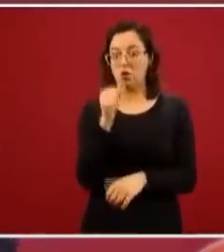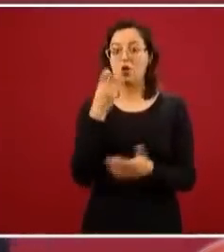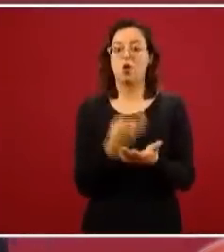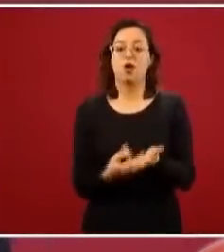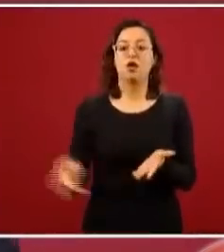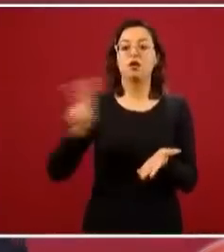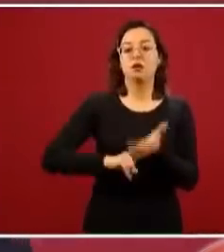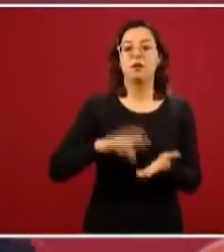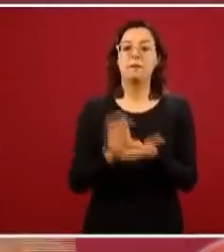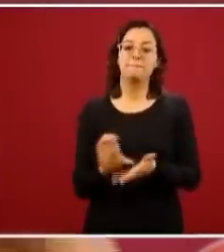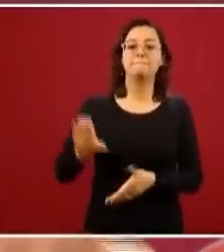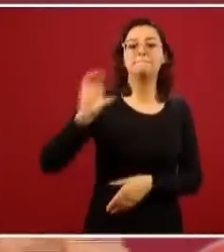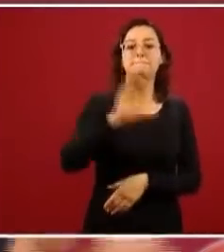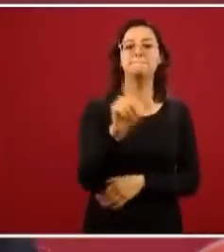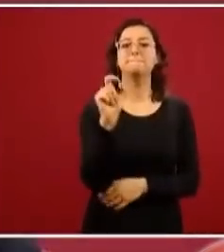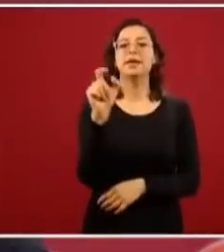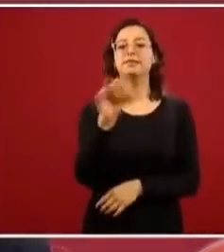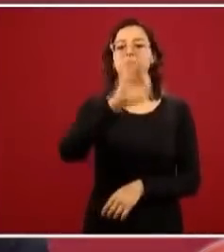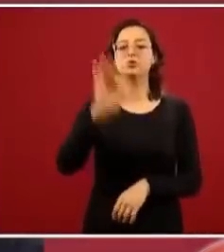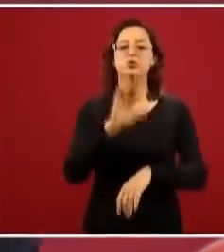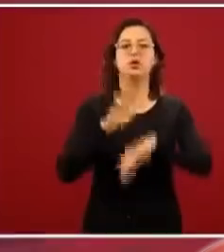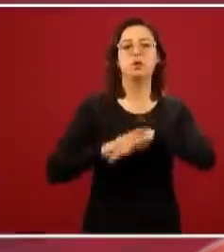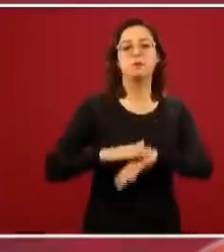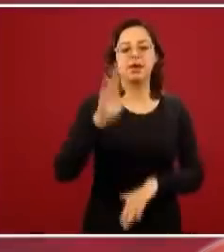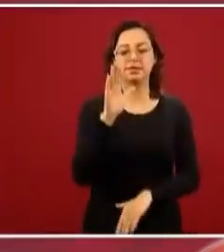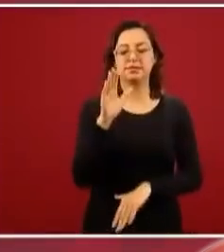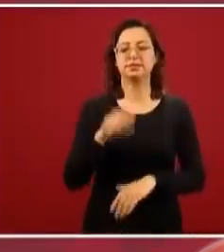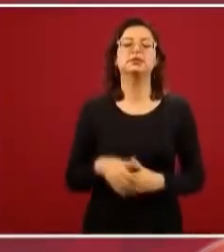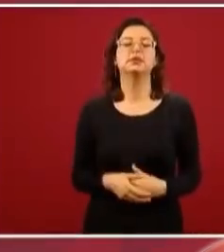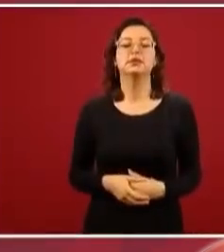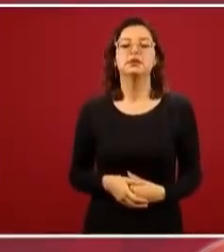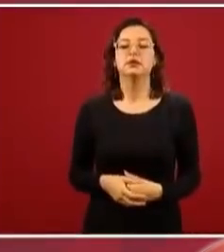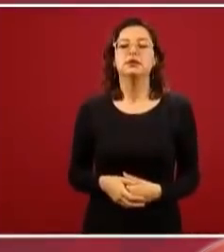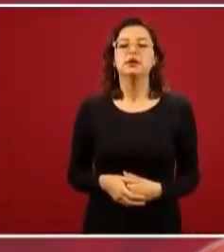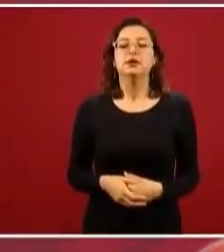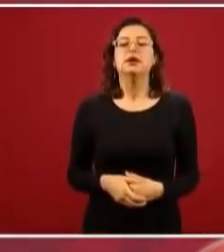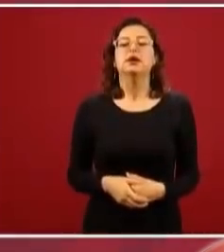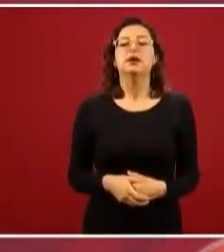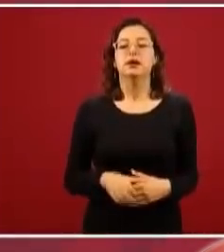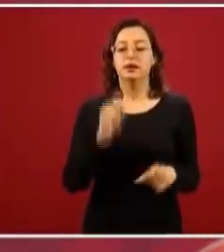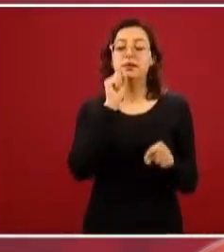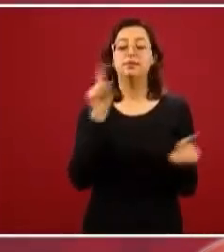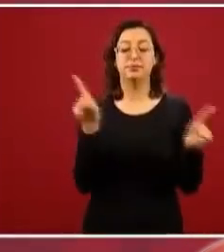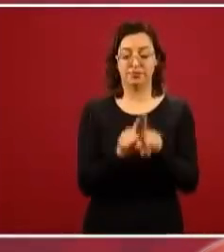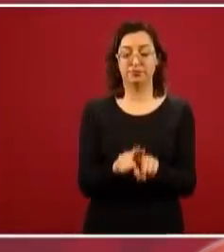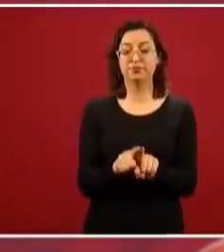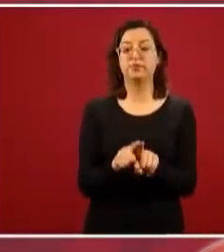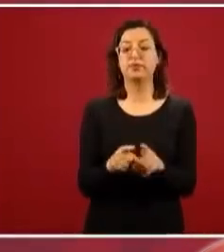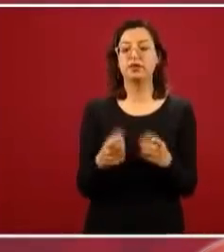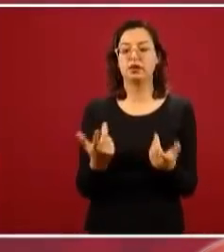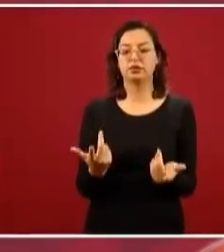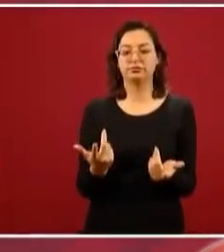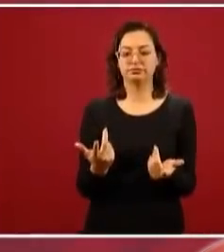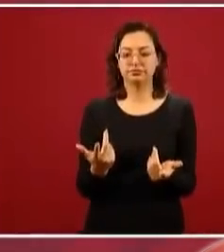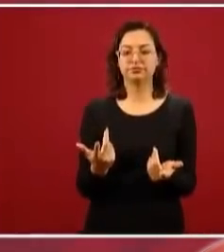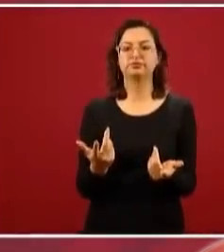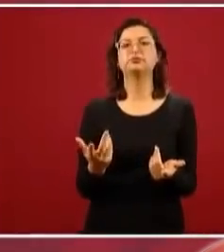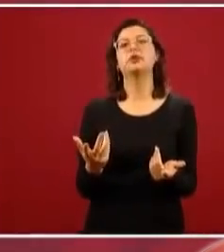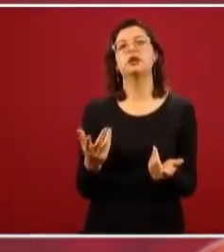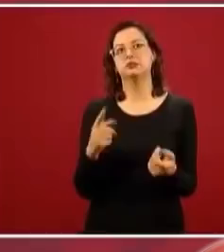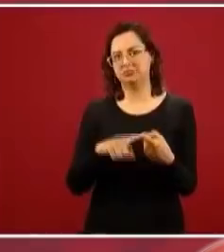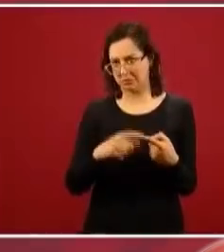del 20%, esto en Obregón. Hay un planteamiento para vida cara,